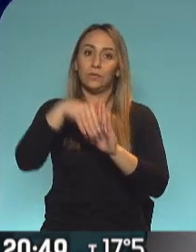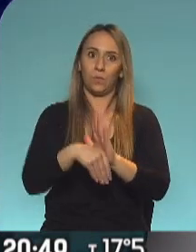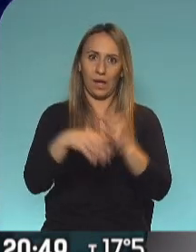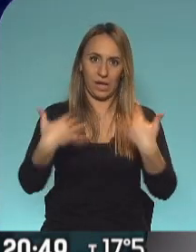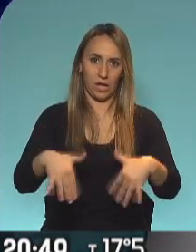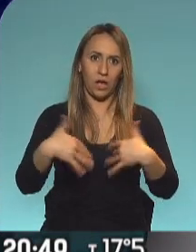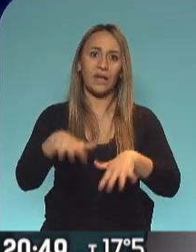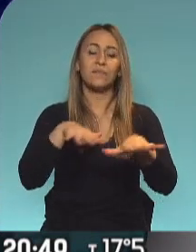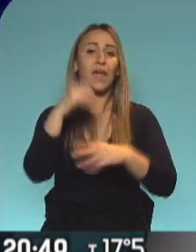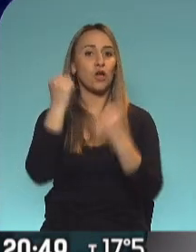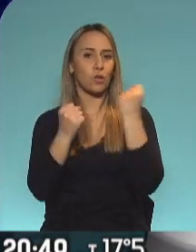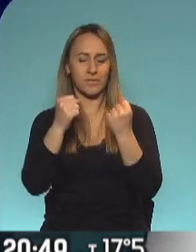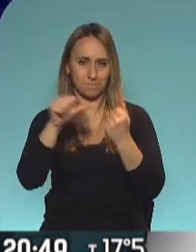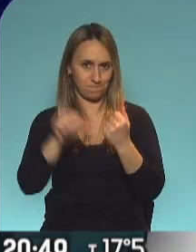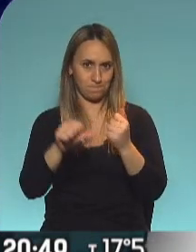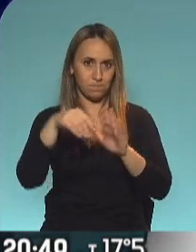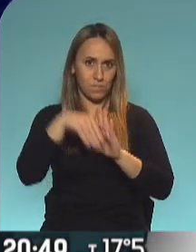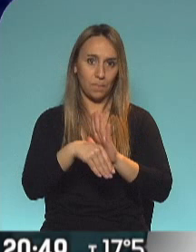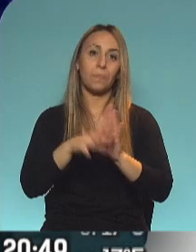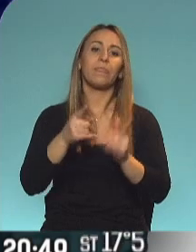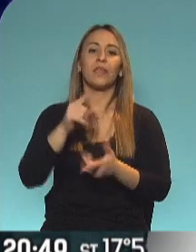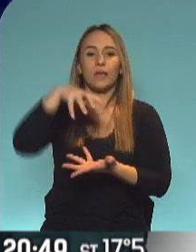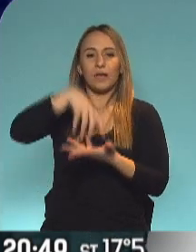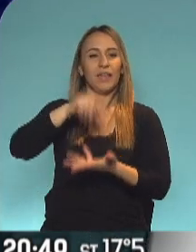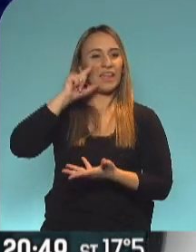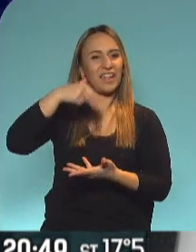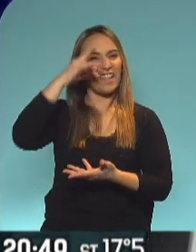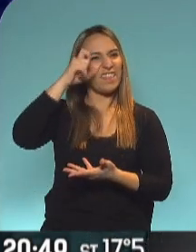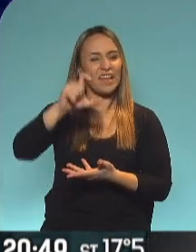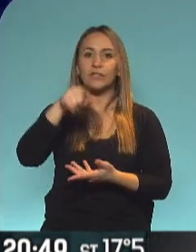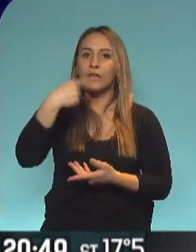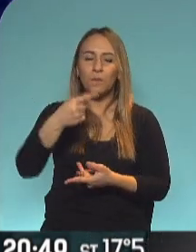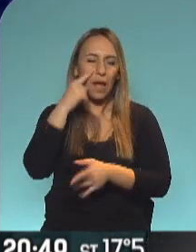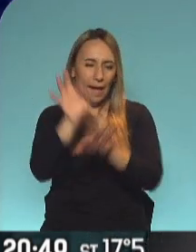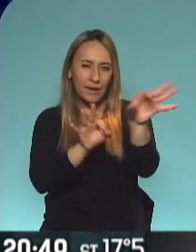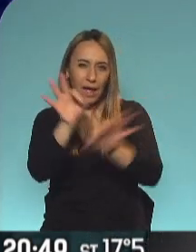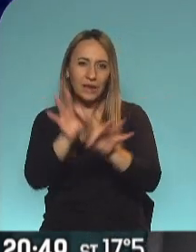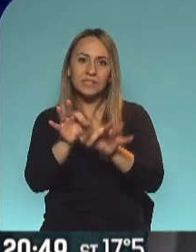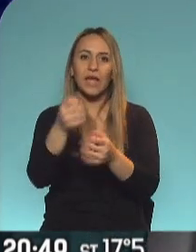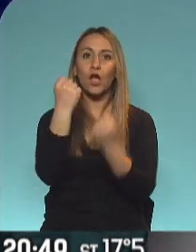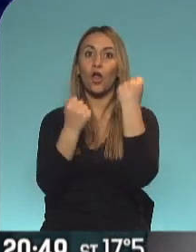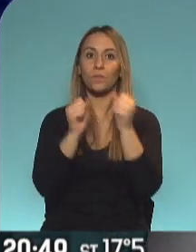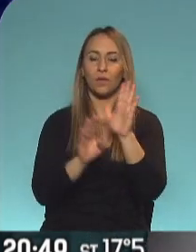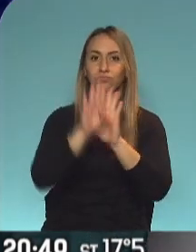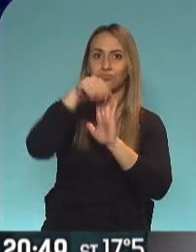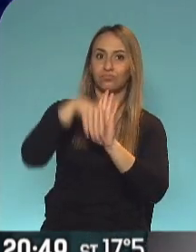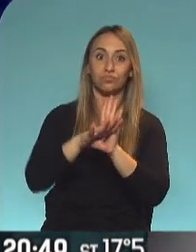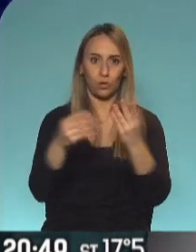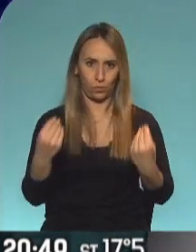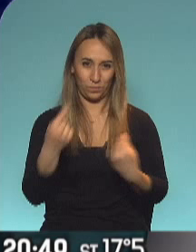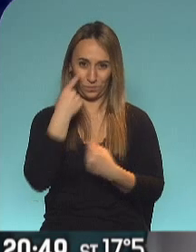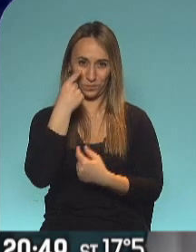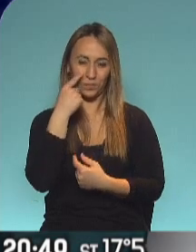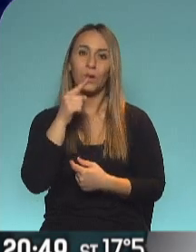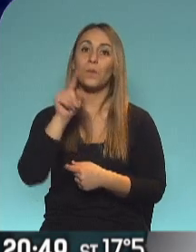es justamente medir todos los rubros de la actividad económica, si crecen o si decrecen, y es lo que hizo justamente en julio también, y lo vemos ahí en pantalla,